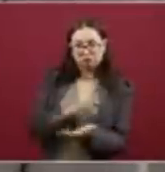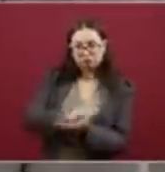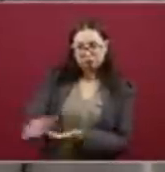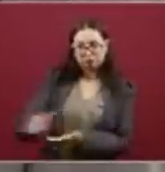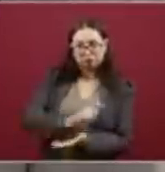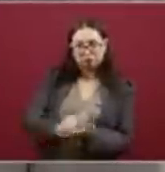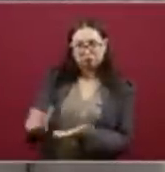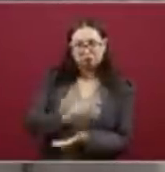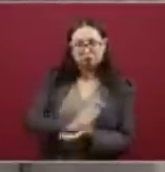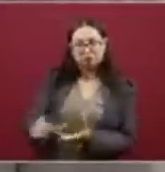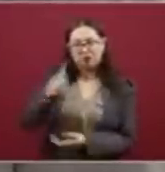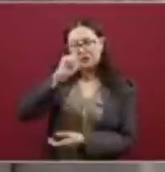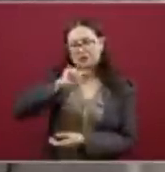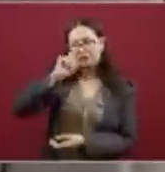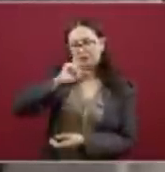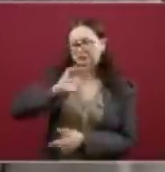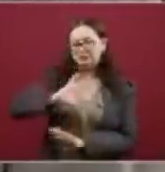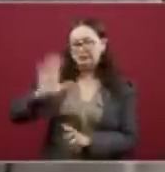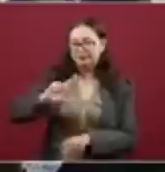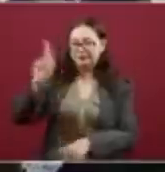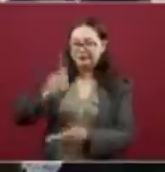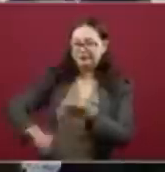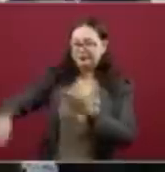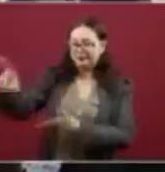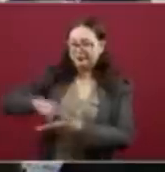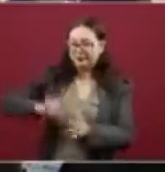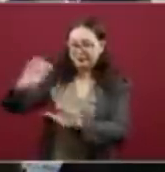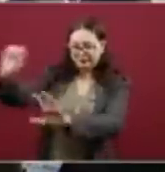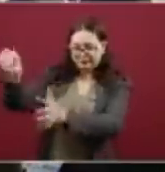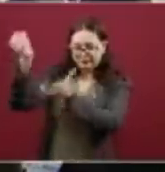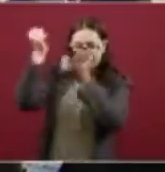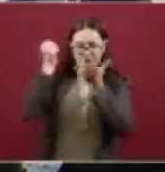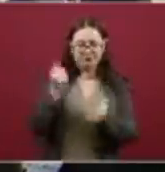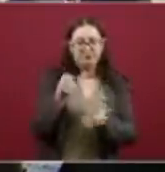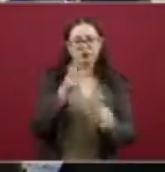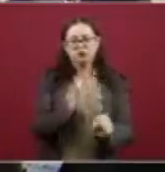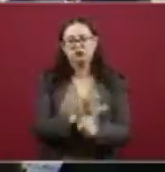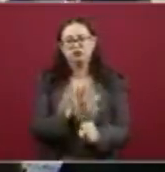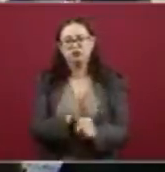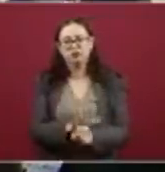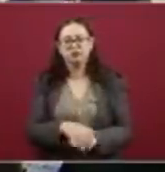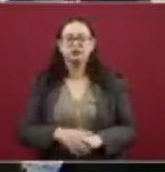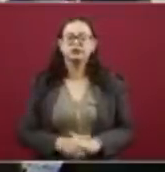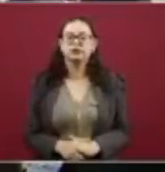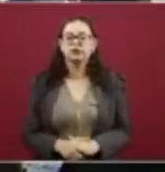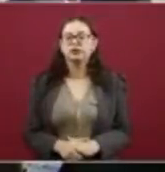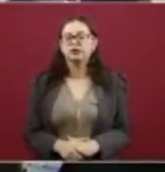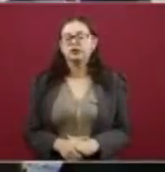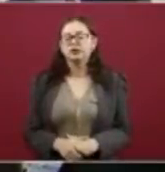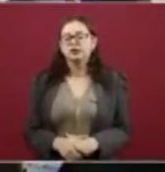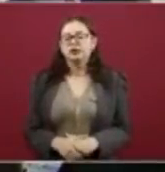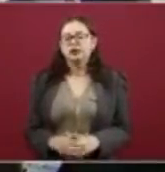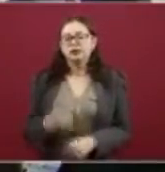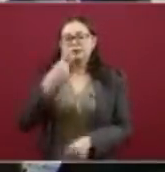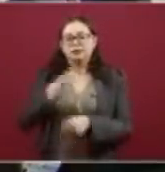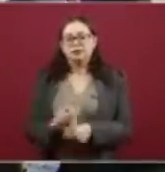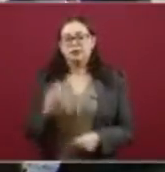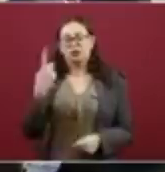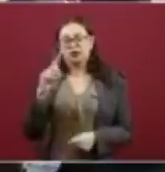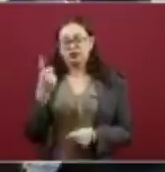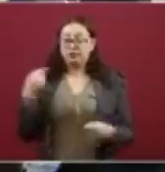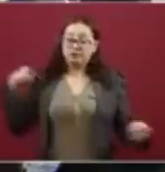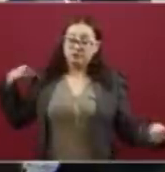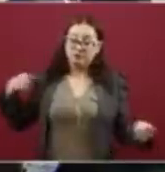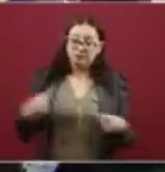con ello tendríamos recursos suficientes para la protección. Lamentablemente, desde el 1 de diciembre al día de hoy, hemos